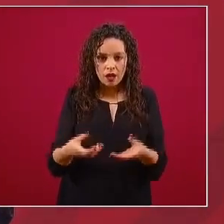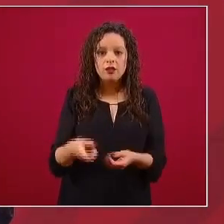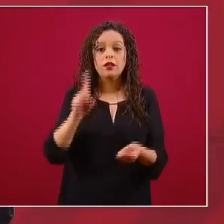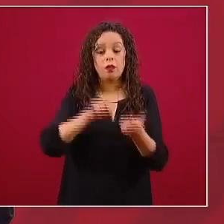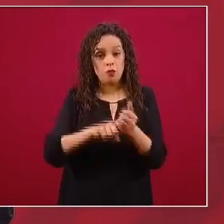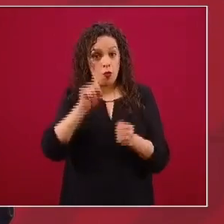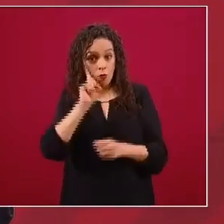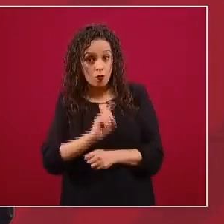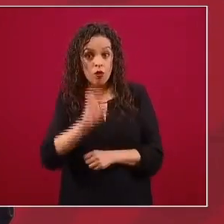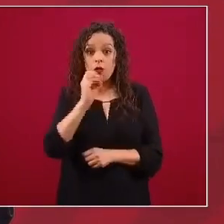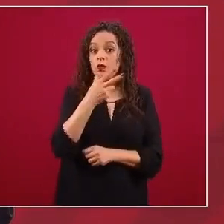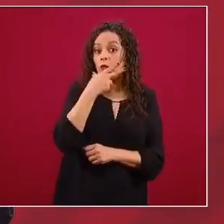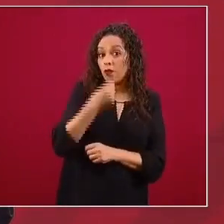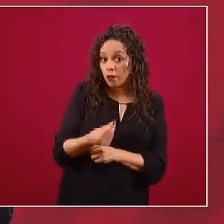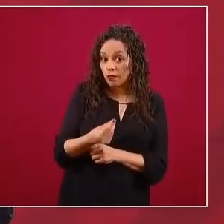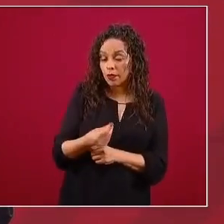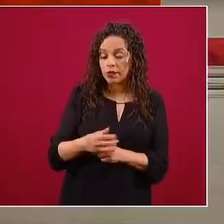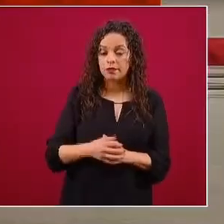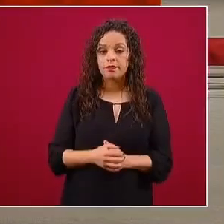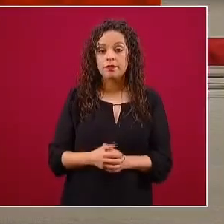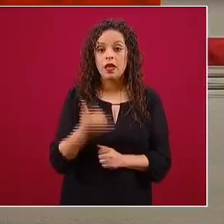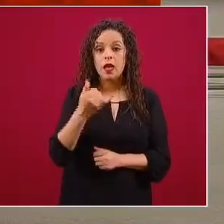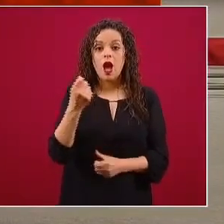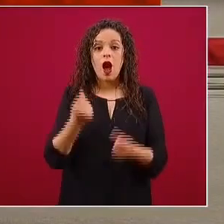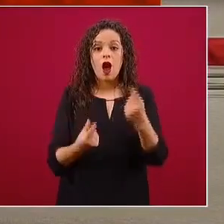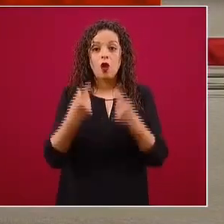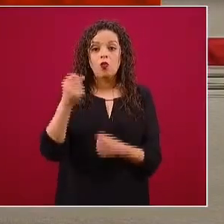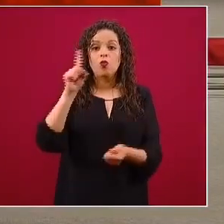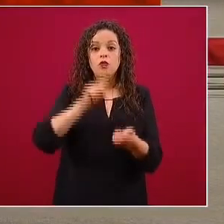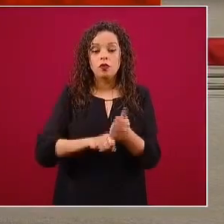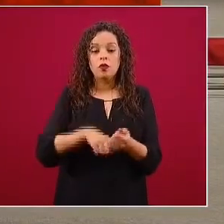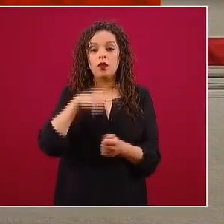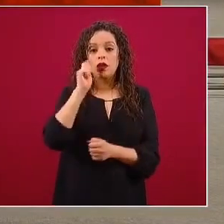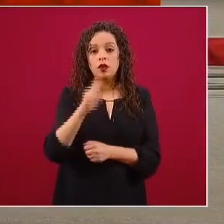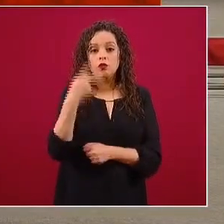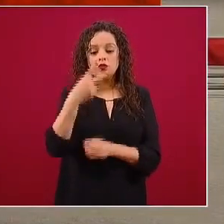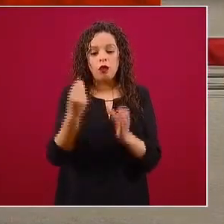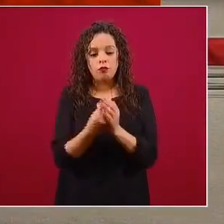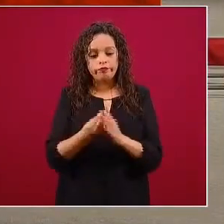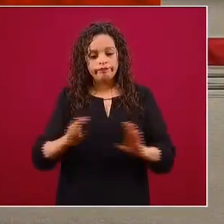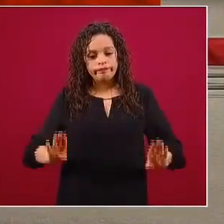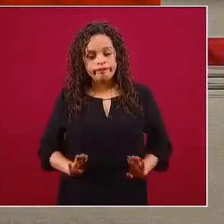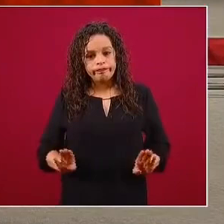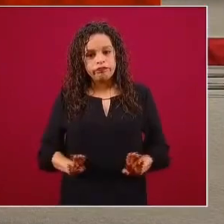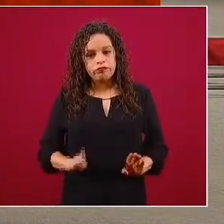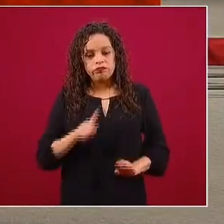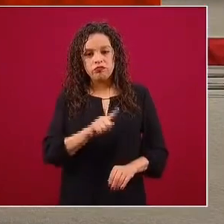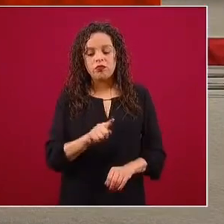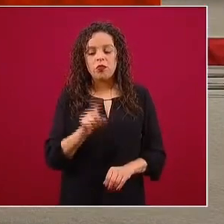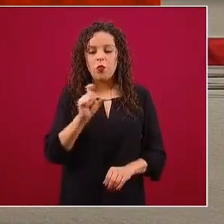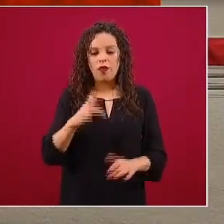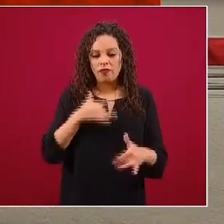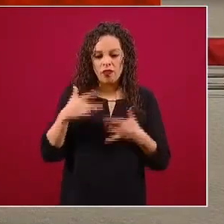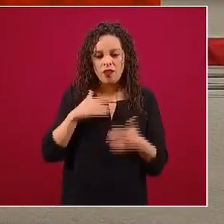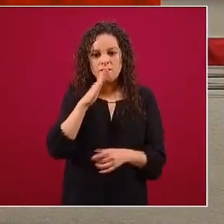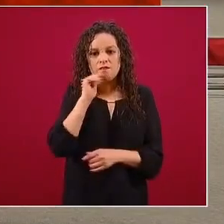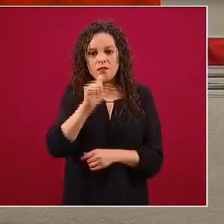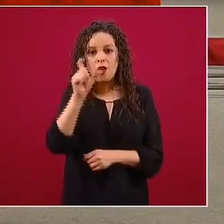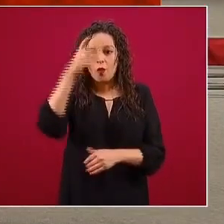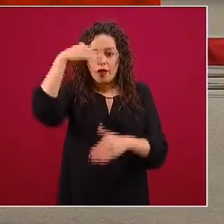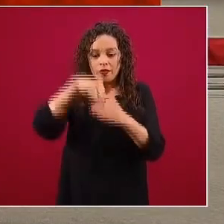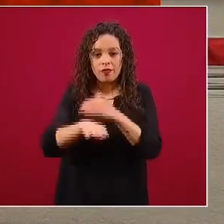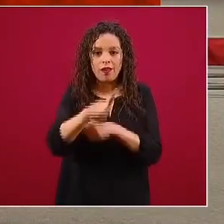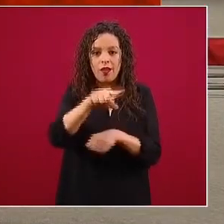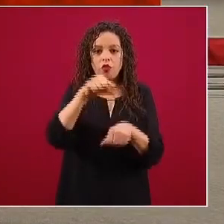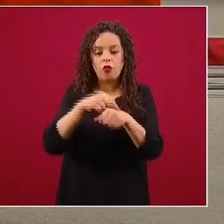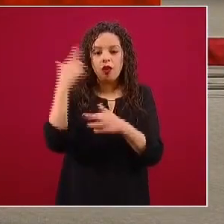tienen, y también algunas características clínicas al momento del ingreso. Dado que la información epidemiológica no